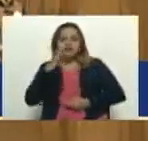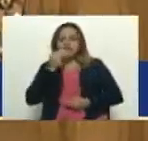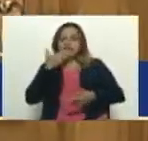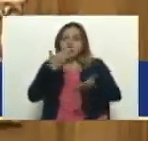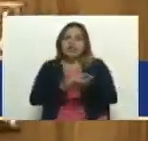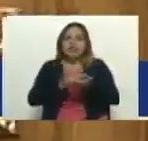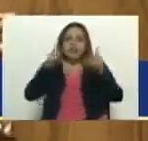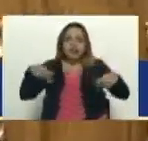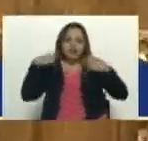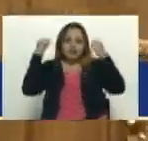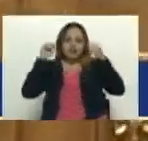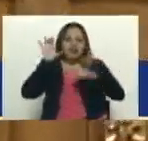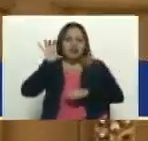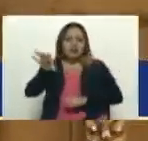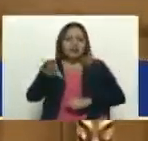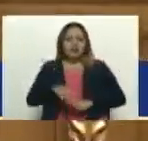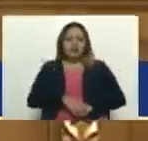viva la patria.